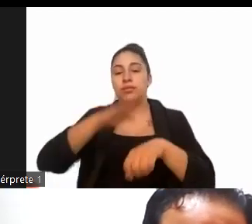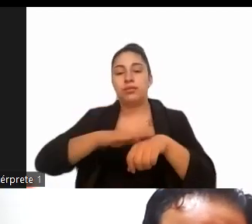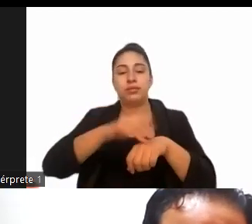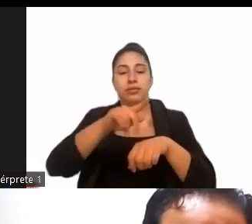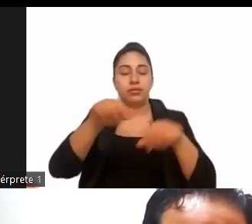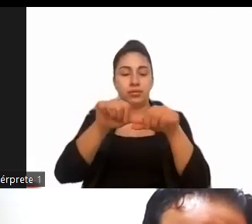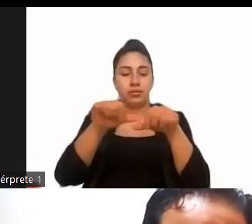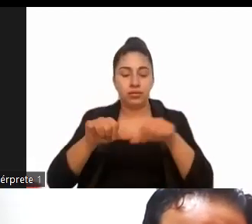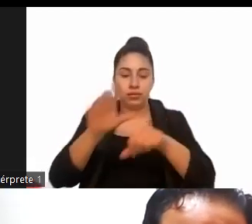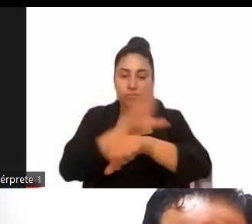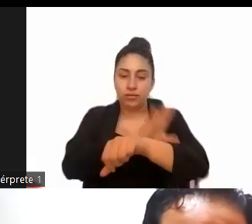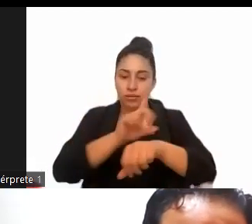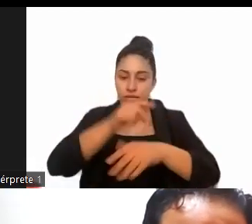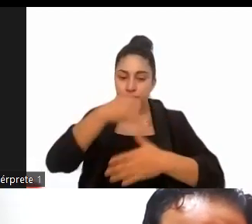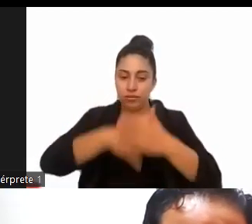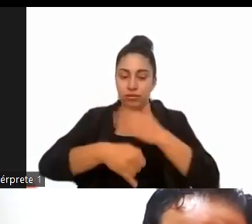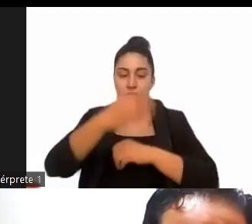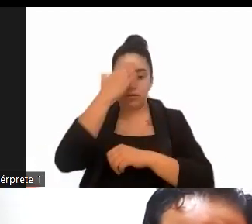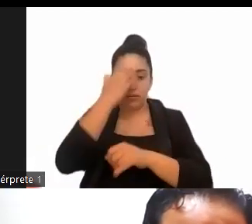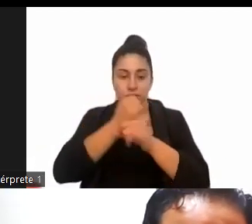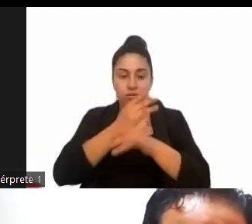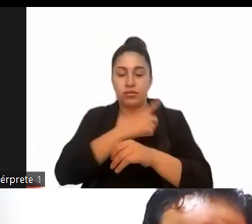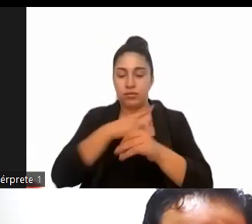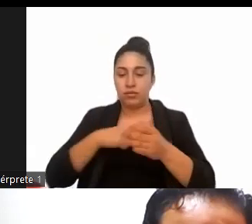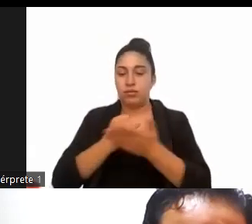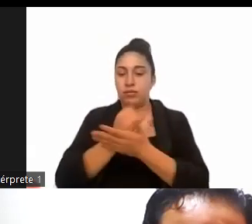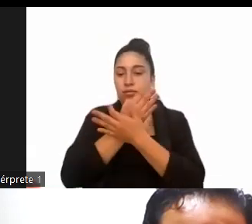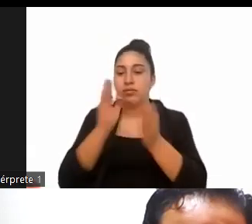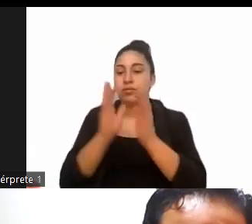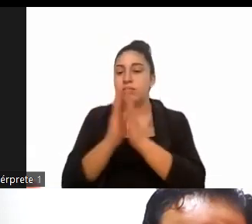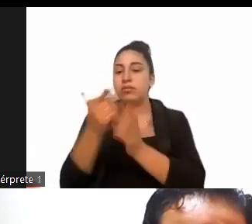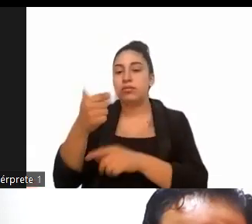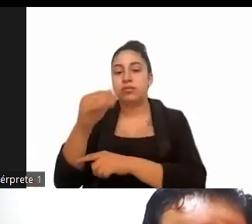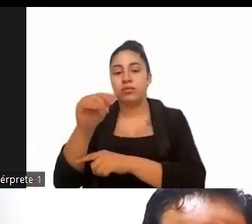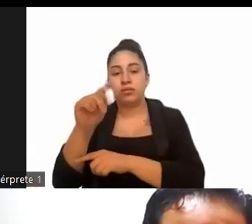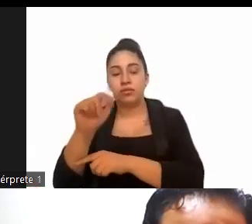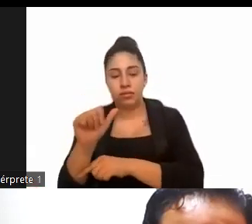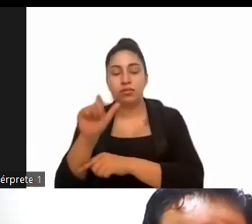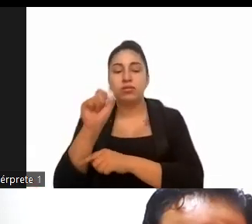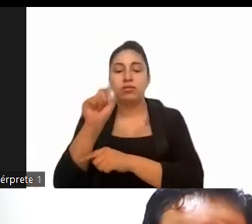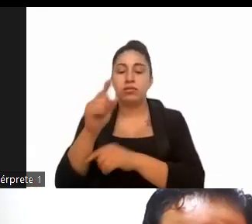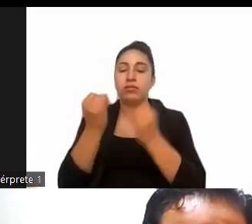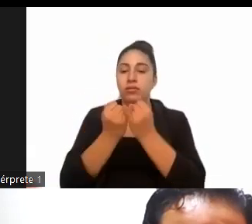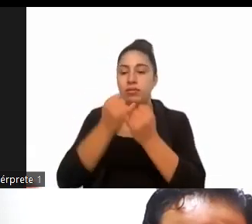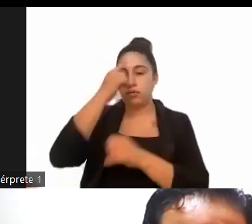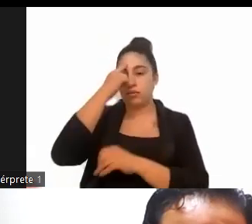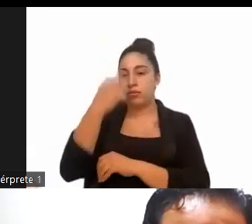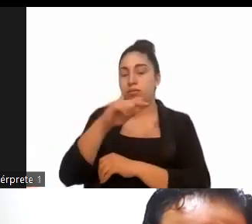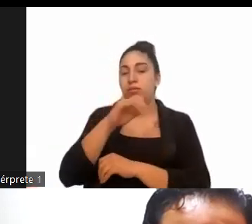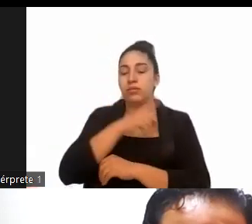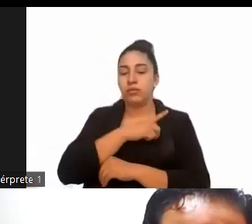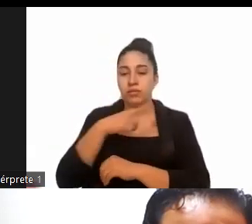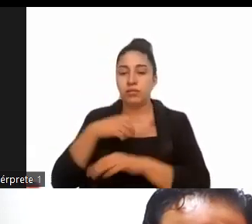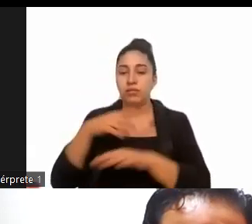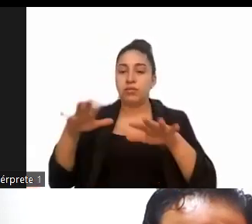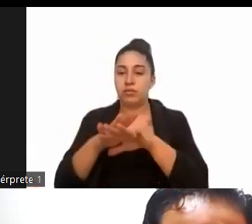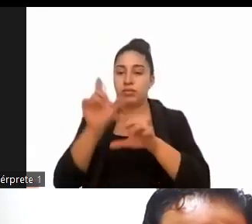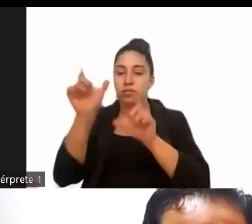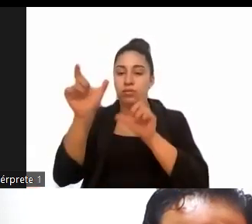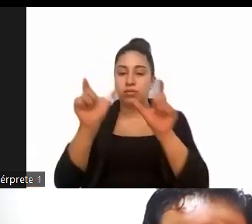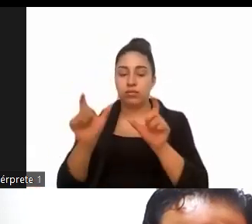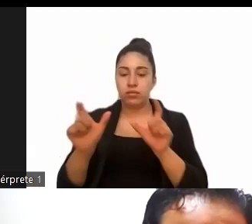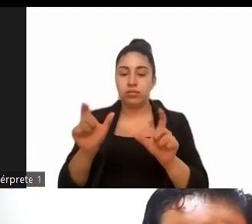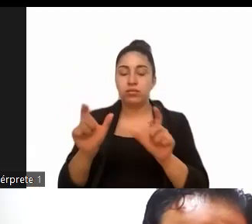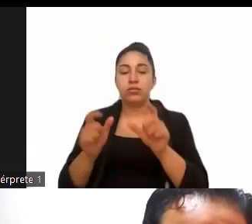gestiones correspondientes para su publicación en la Gaceta Parlamentaria, así como para realizar la actualización correspondiente en el